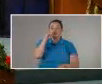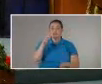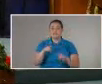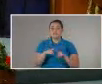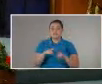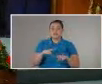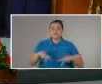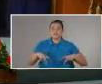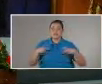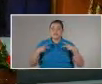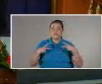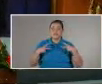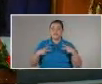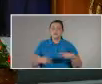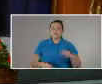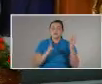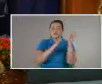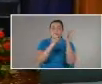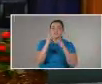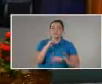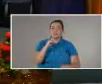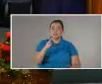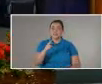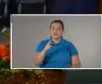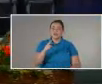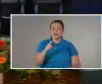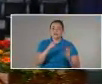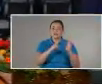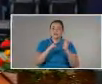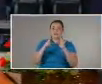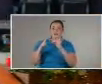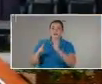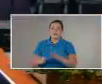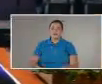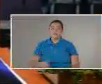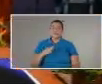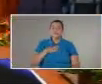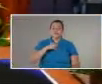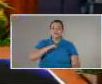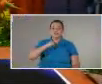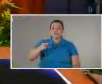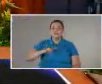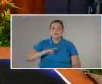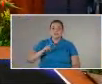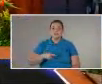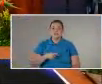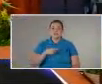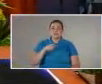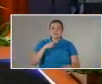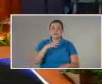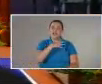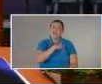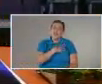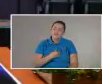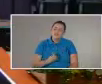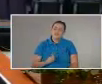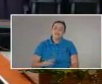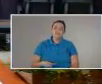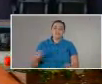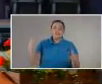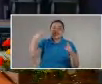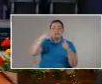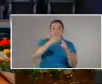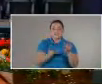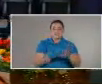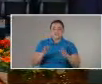que Jesús lo declaró a sus discípulos: mi alma está triste hasta la muerte. Así que el nivel de tristeza era extrema, ¿no?